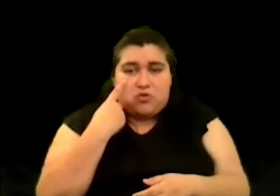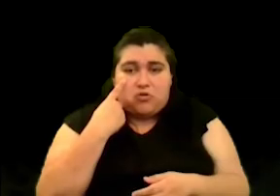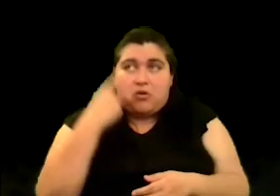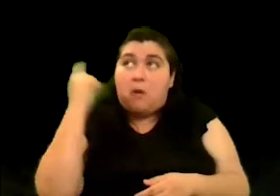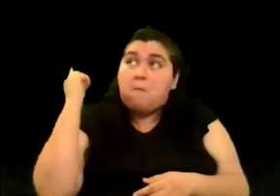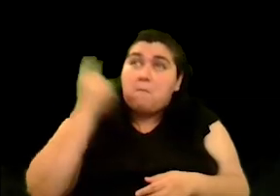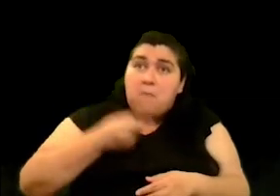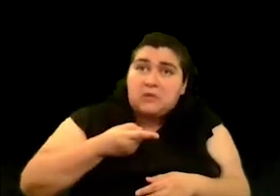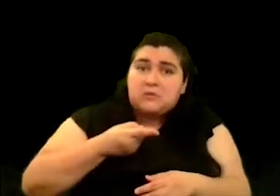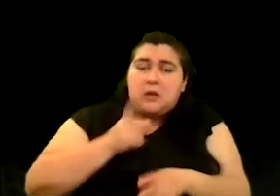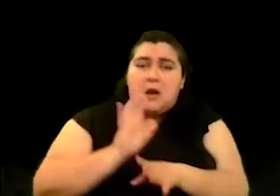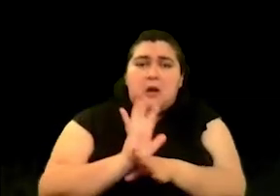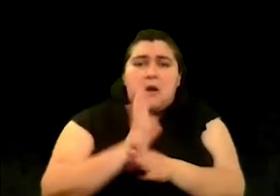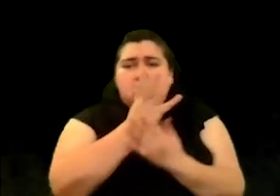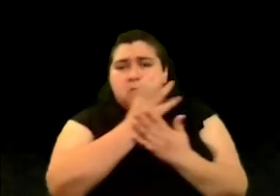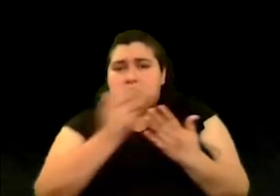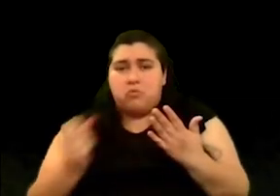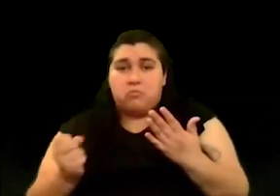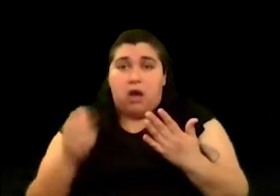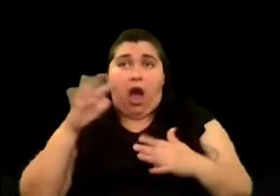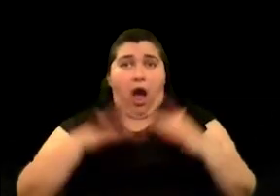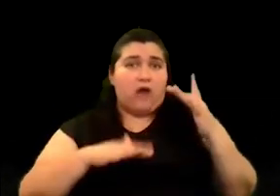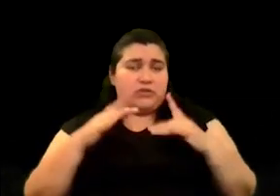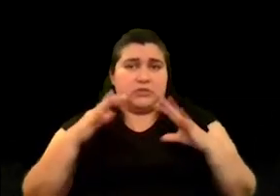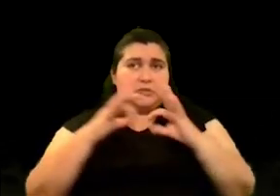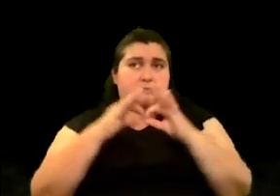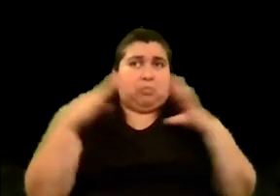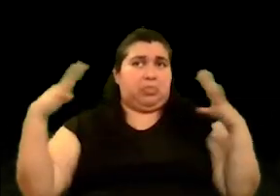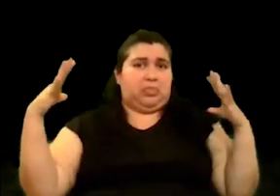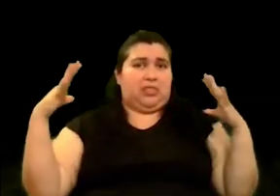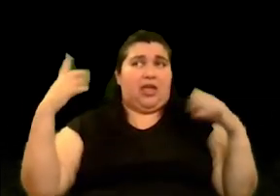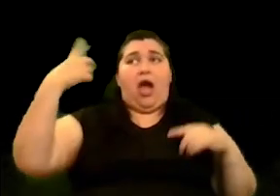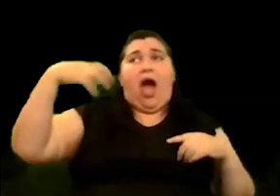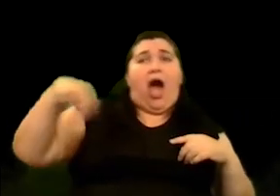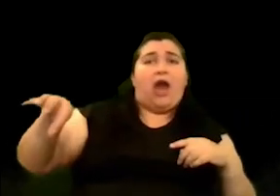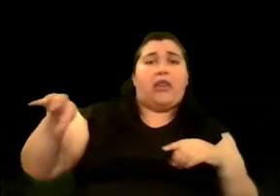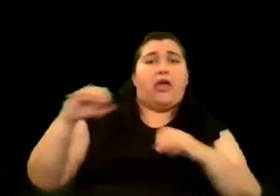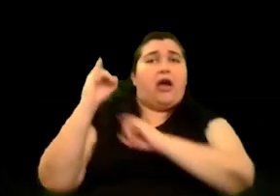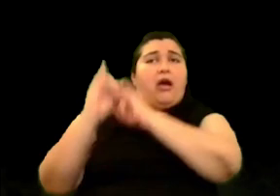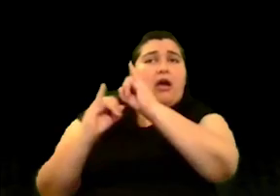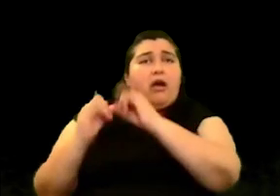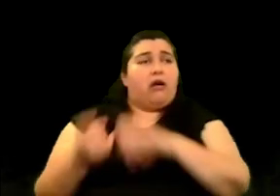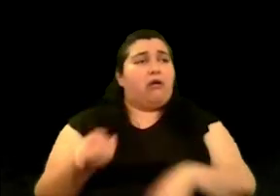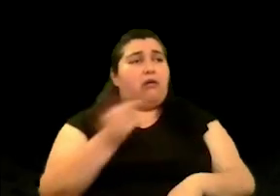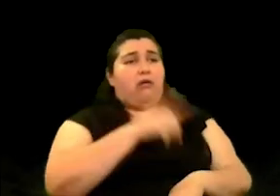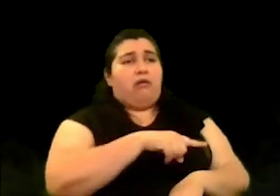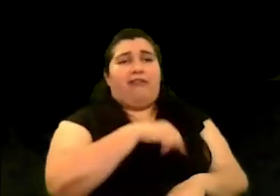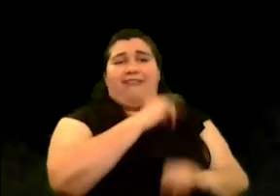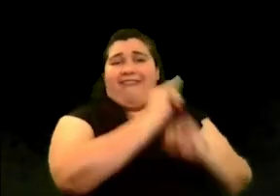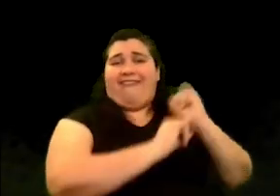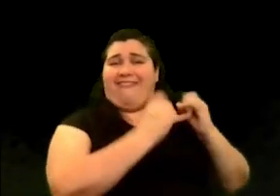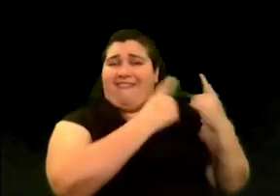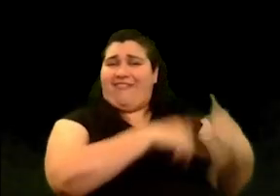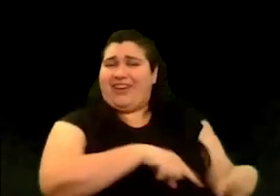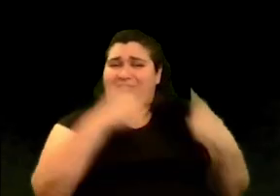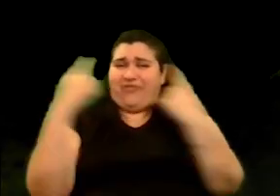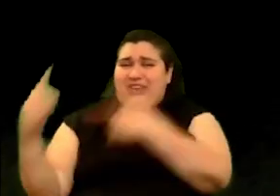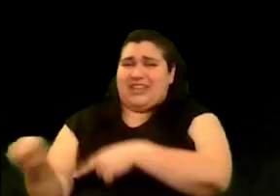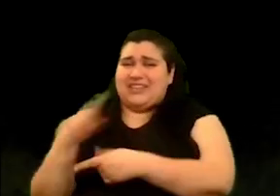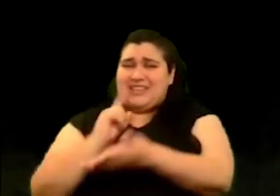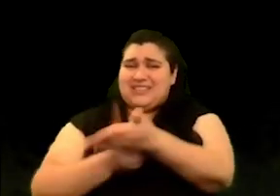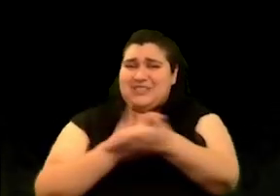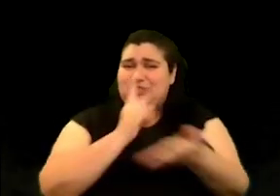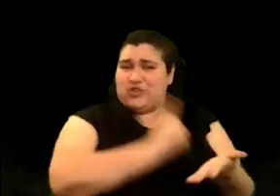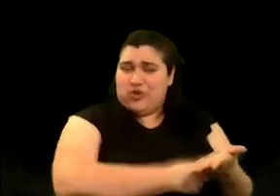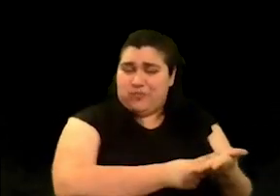estar desincronizada. Una jurisdicción puede decir A y la otra jurisdicción puede decir B. Puede ser que una